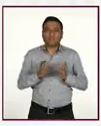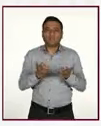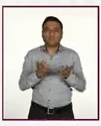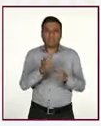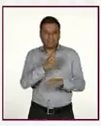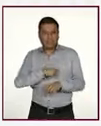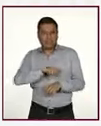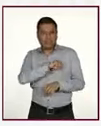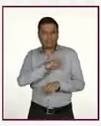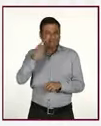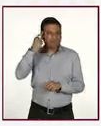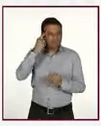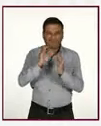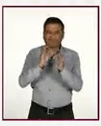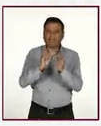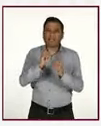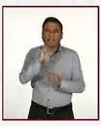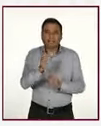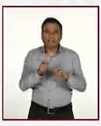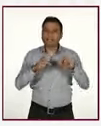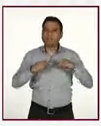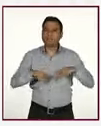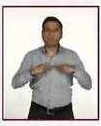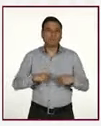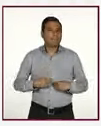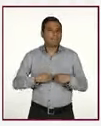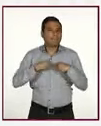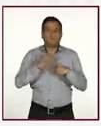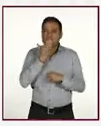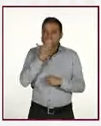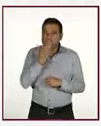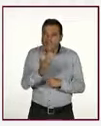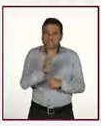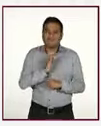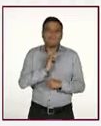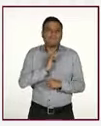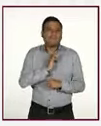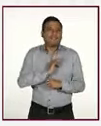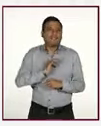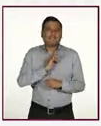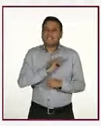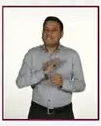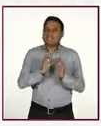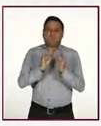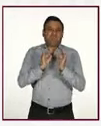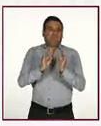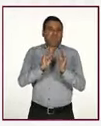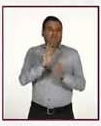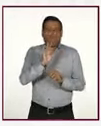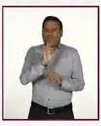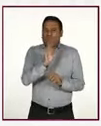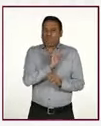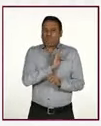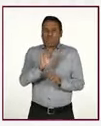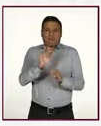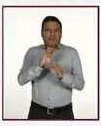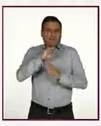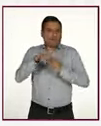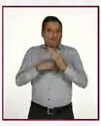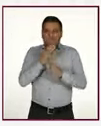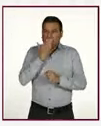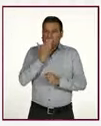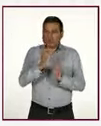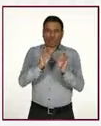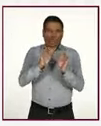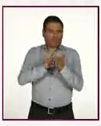la vida plena en donde todas y todos podemos demostrar o vivir en las mejores disposiciones con todos